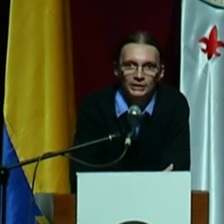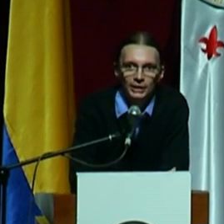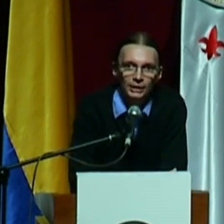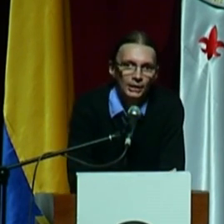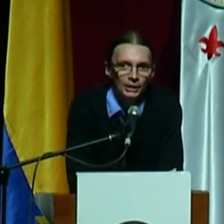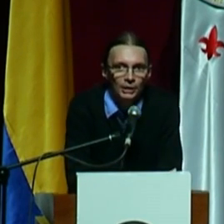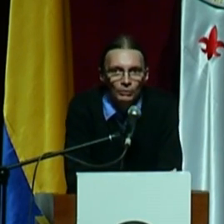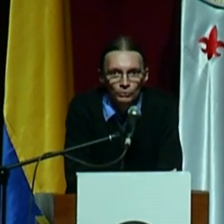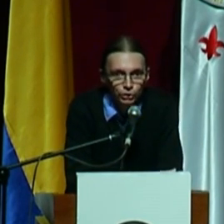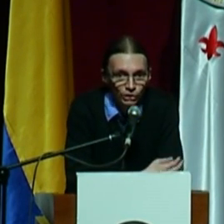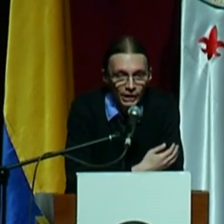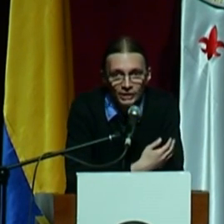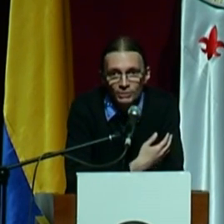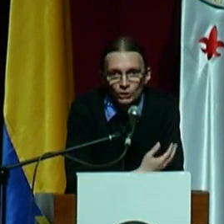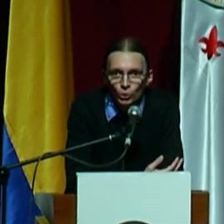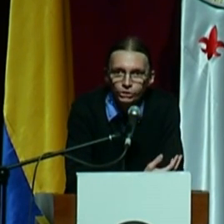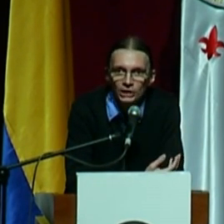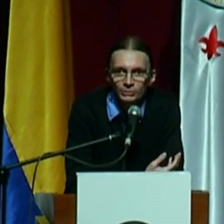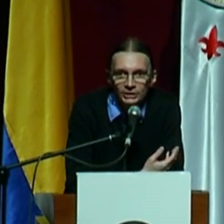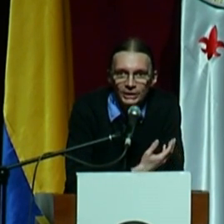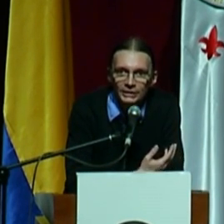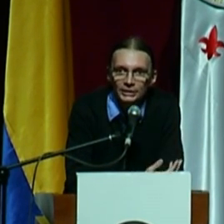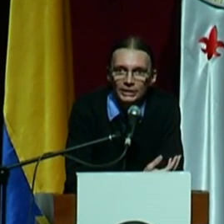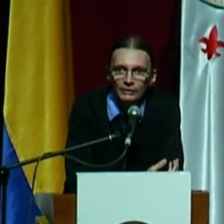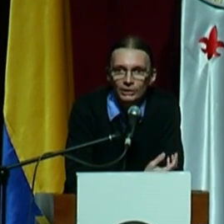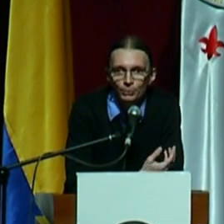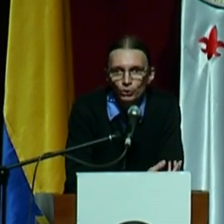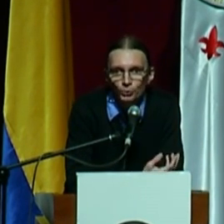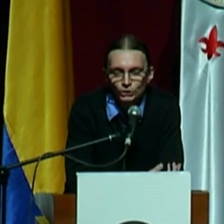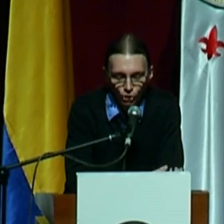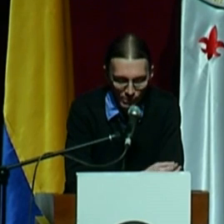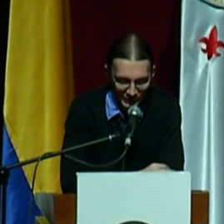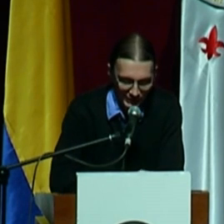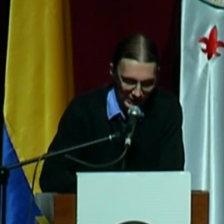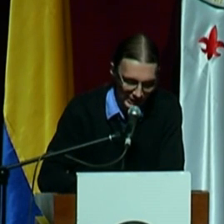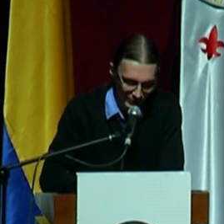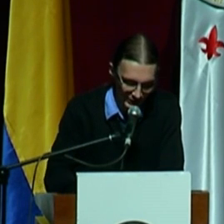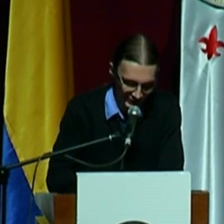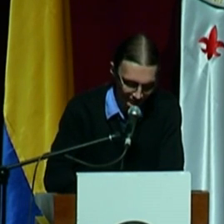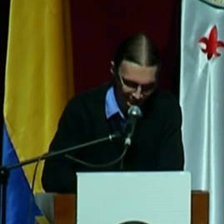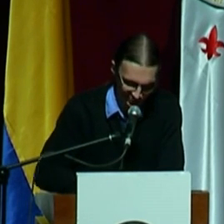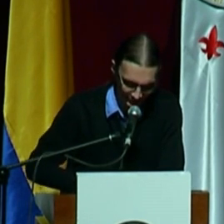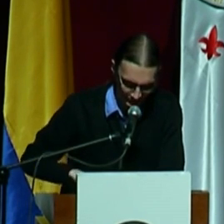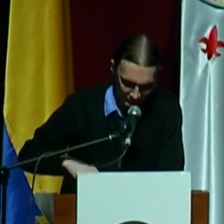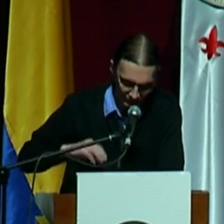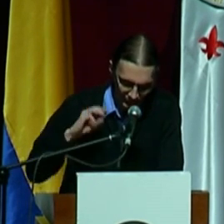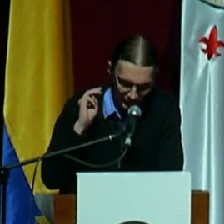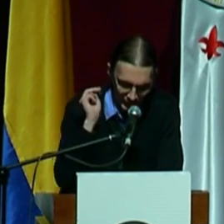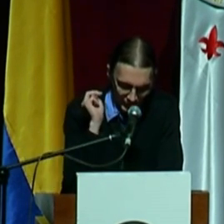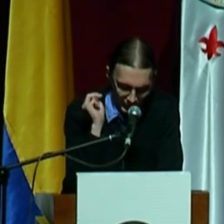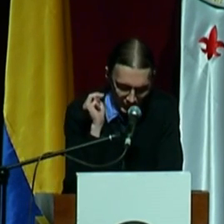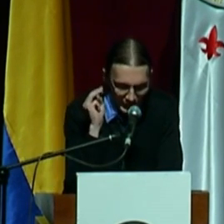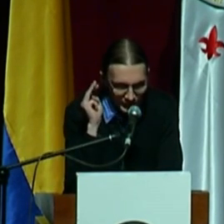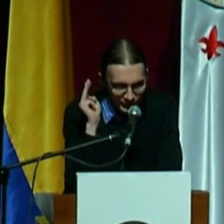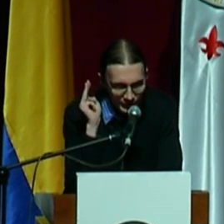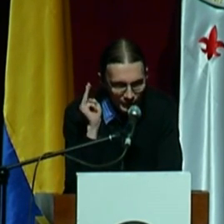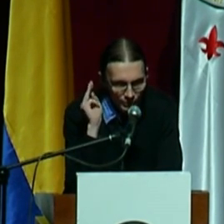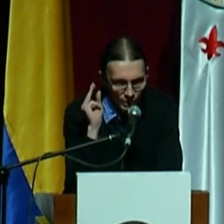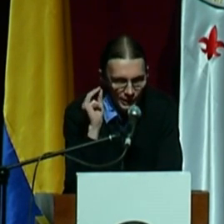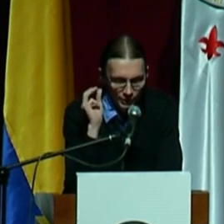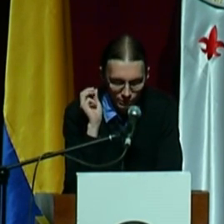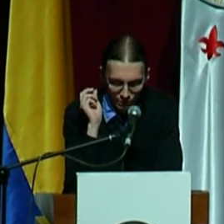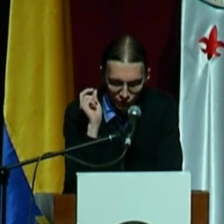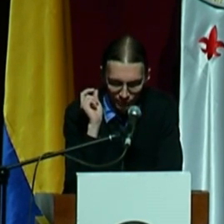logremos alcanzar sociedades más justas, más equitativas y, por supuesto, más libres. Y en